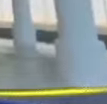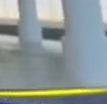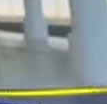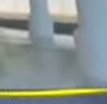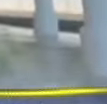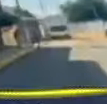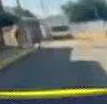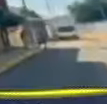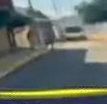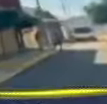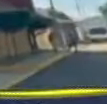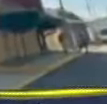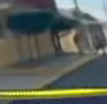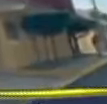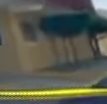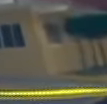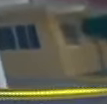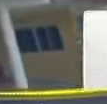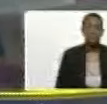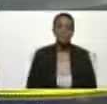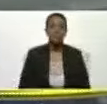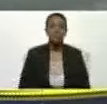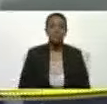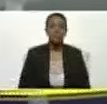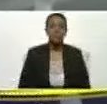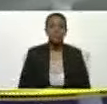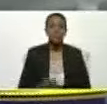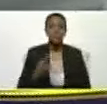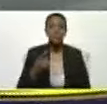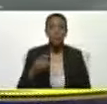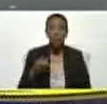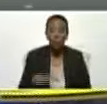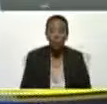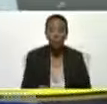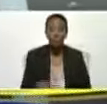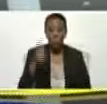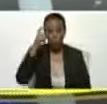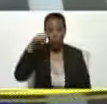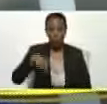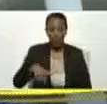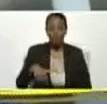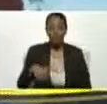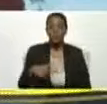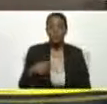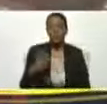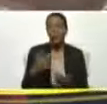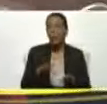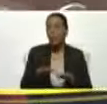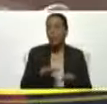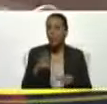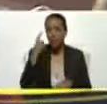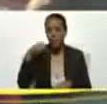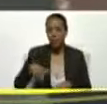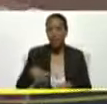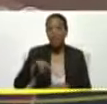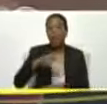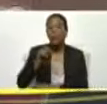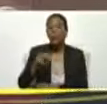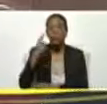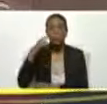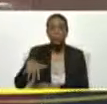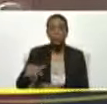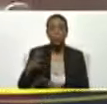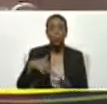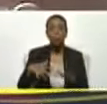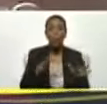hoy presidente se nos cumple dos sueños el primero tenerlo acá con nosotros